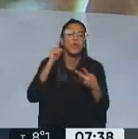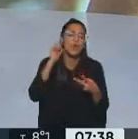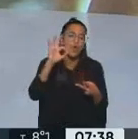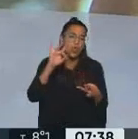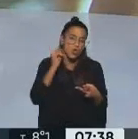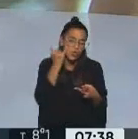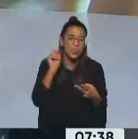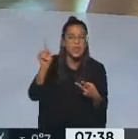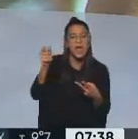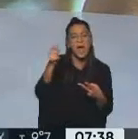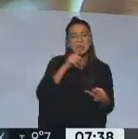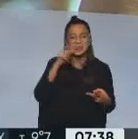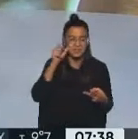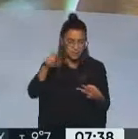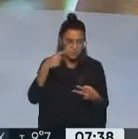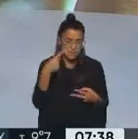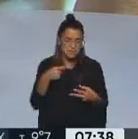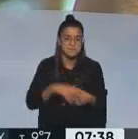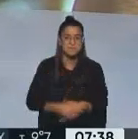Bueno, repercusiones de este encuentro.